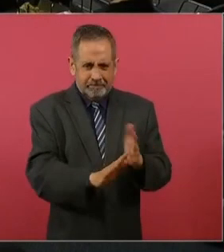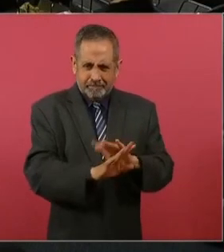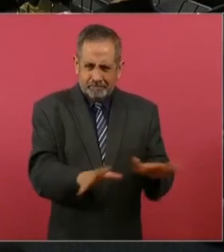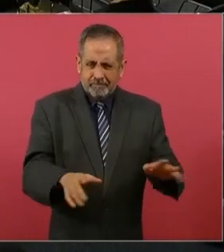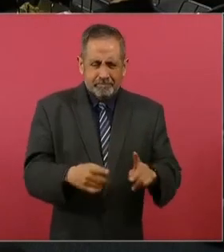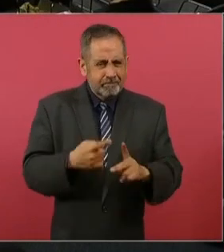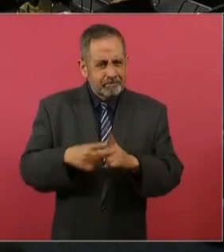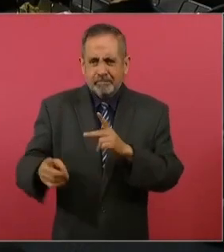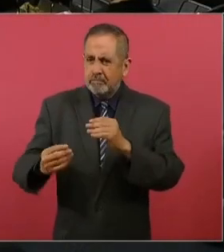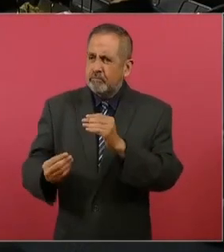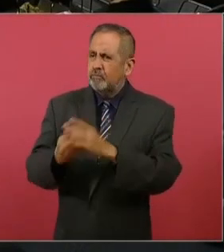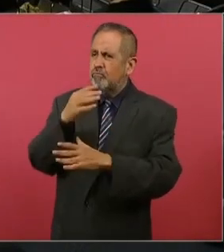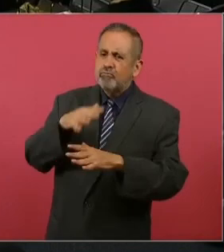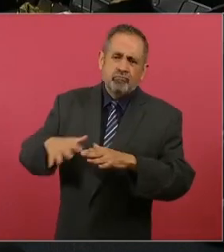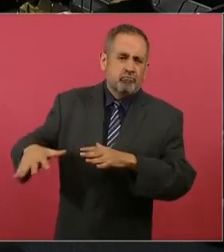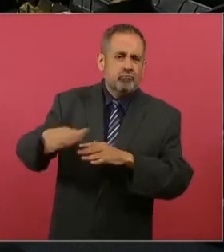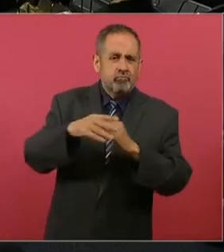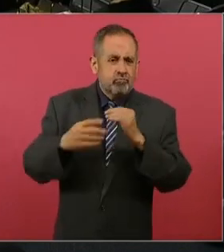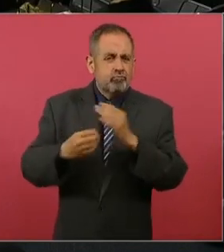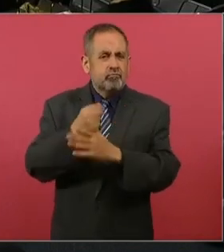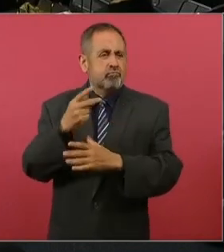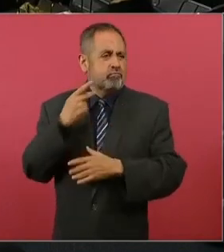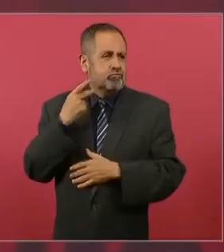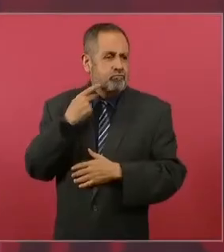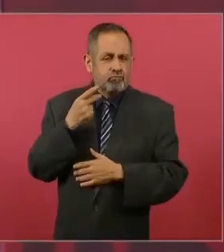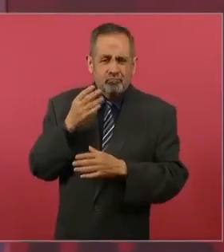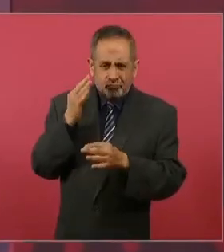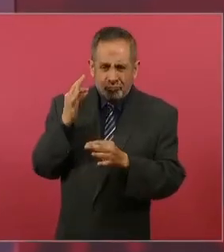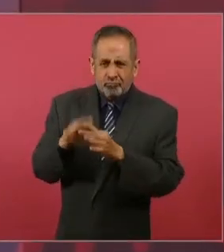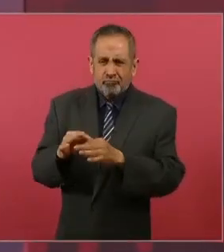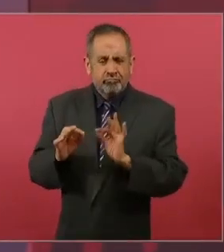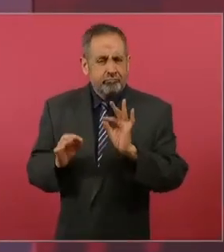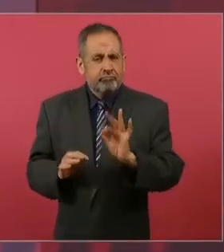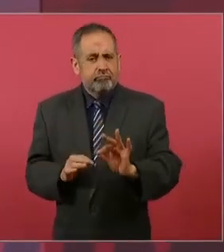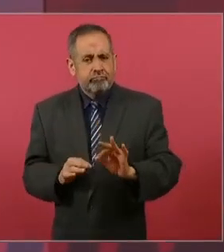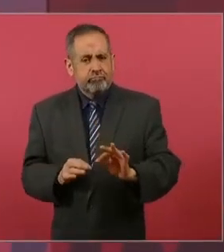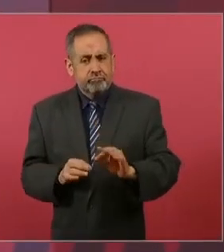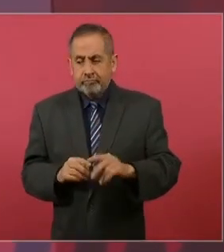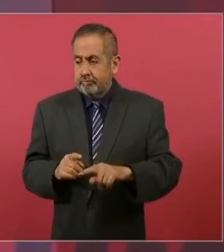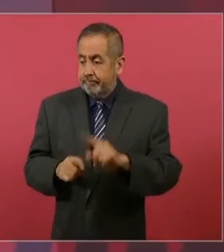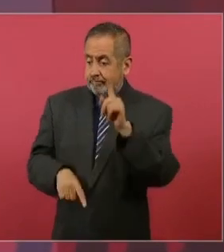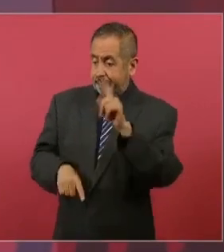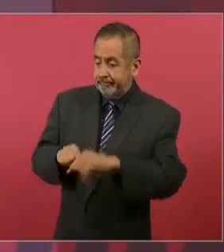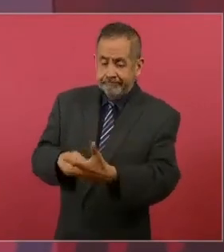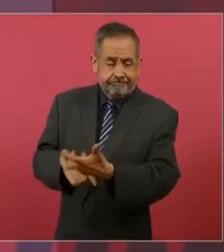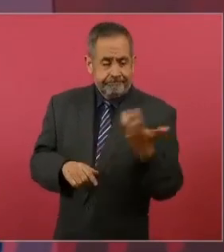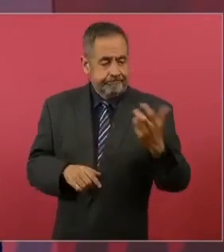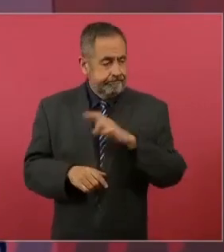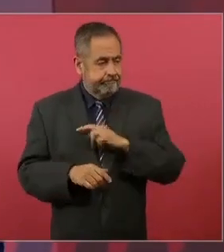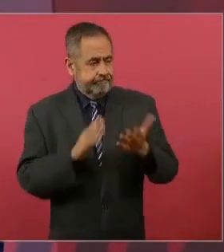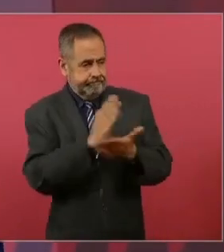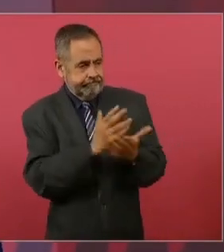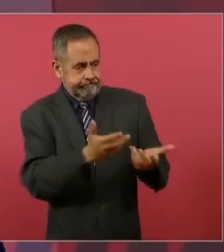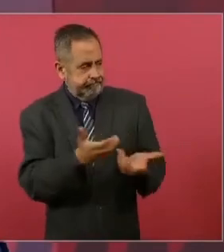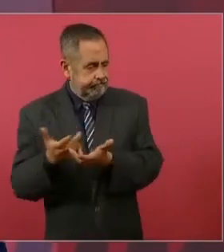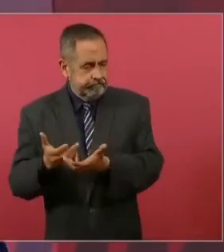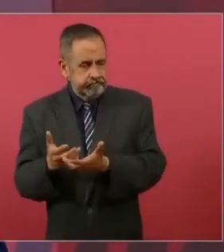iniciar una etapa nueva, con una nueva política que yo he llamado el humanismo